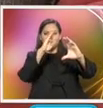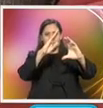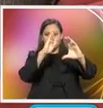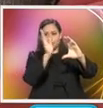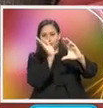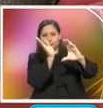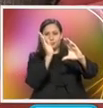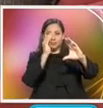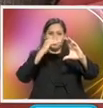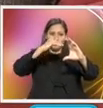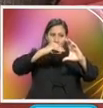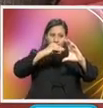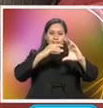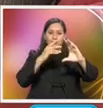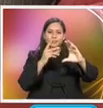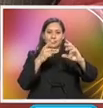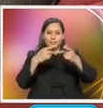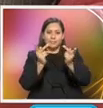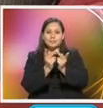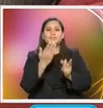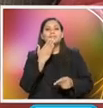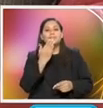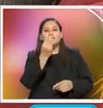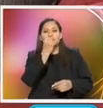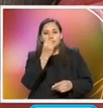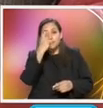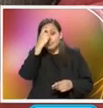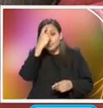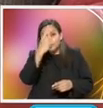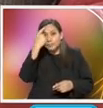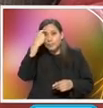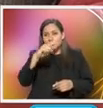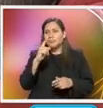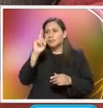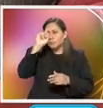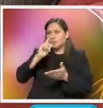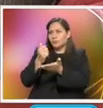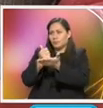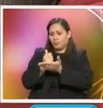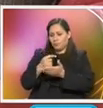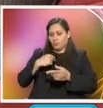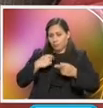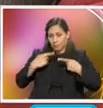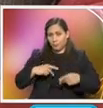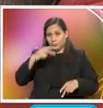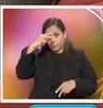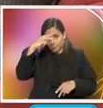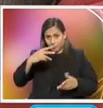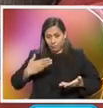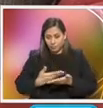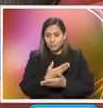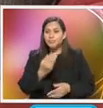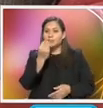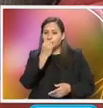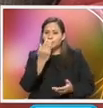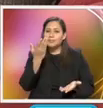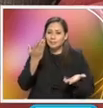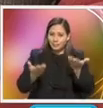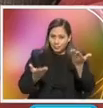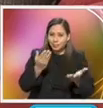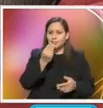comer o también plato del bien comer fue creado para orientar a la población mexicana hacia una alimentación